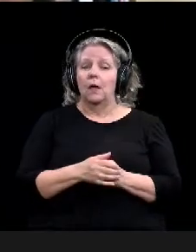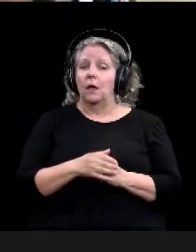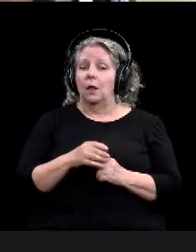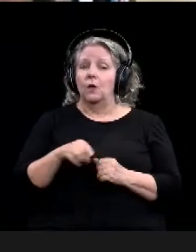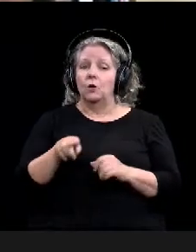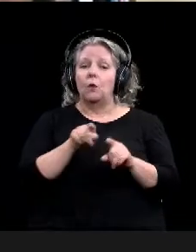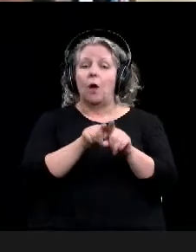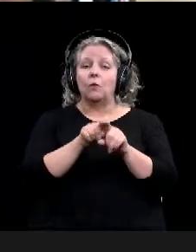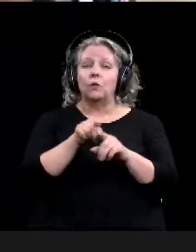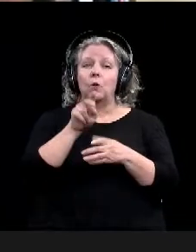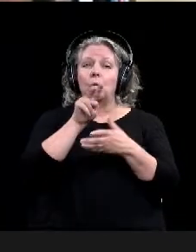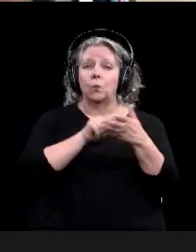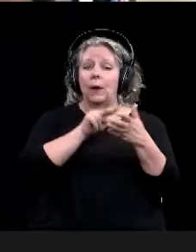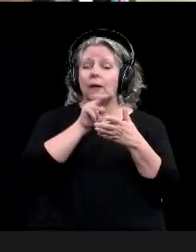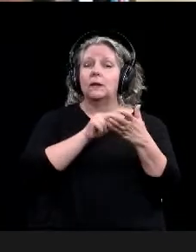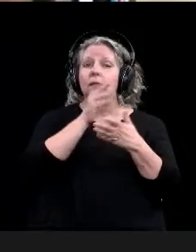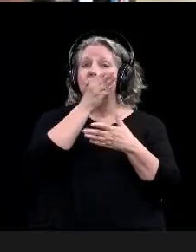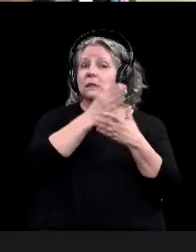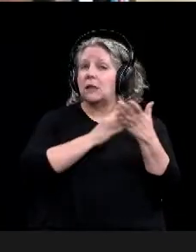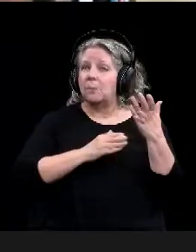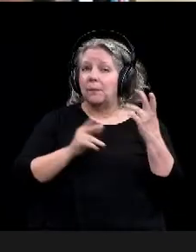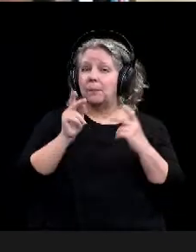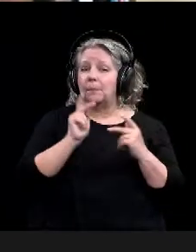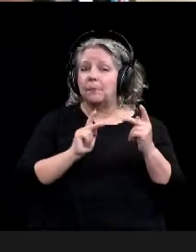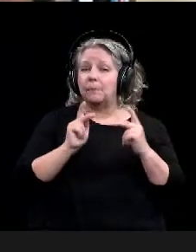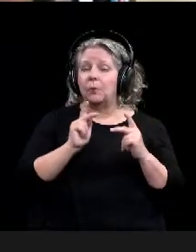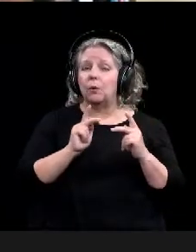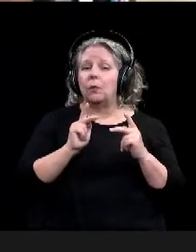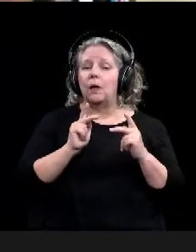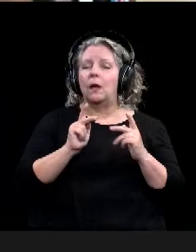hay muchas personas que han acordado del deporte